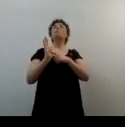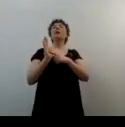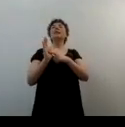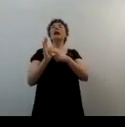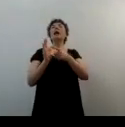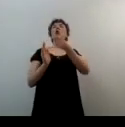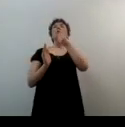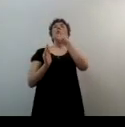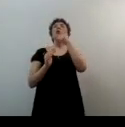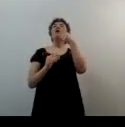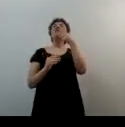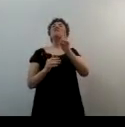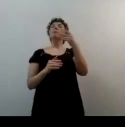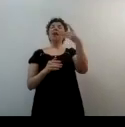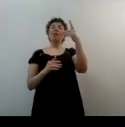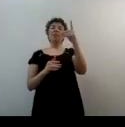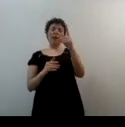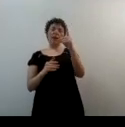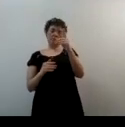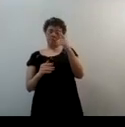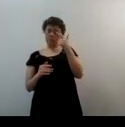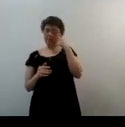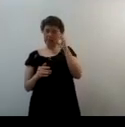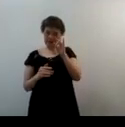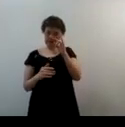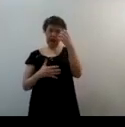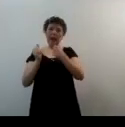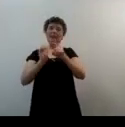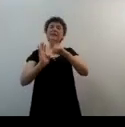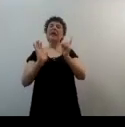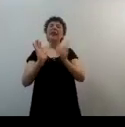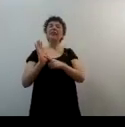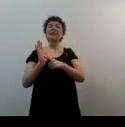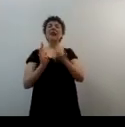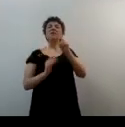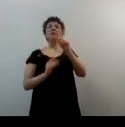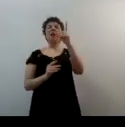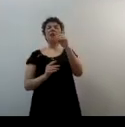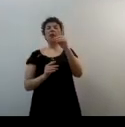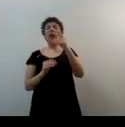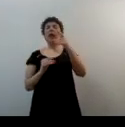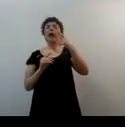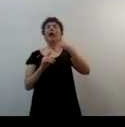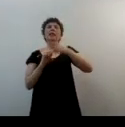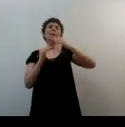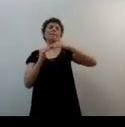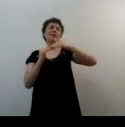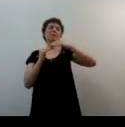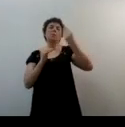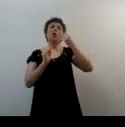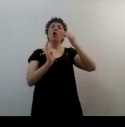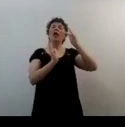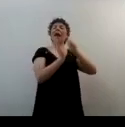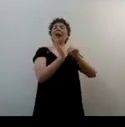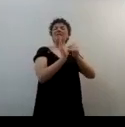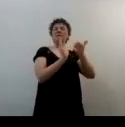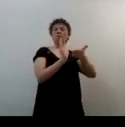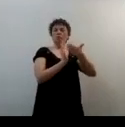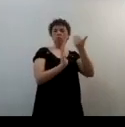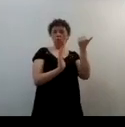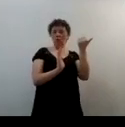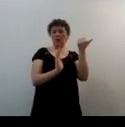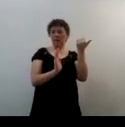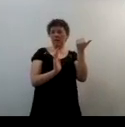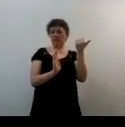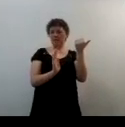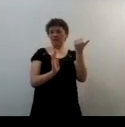verdad, la cantidad de vitamina D que tiene la leche entera es ridícula. O sea, que mejor quitarla y me quito la grasa porque no tiene muy, muy, muy poquita